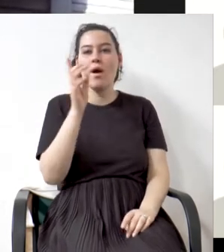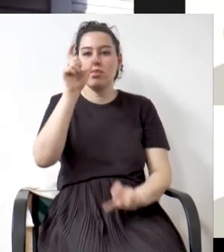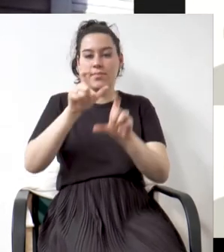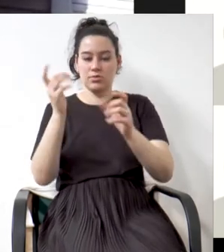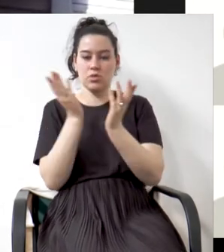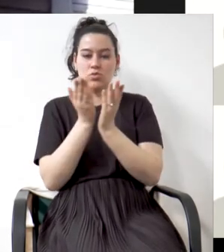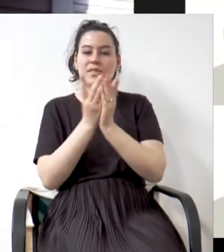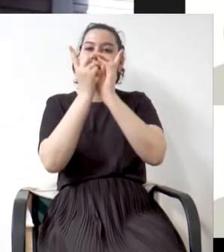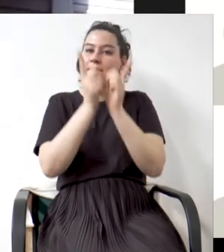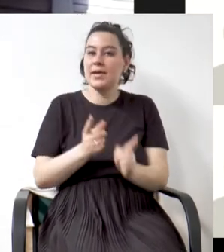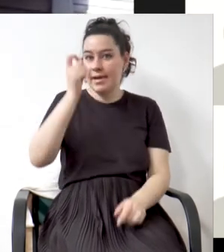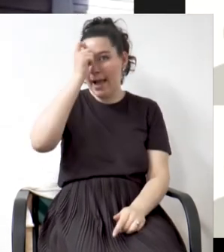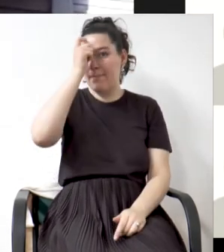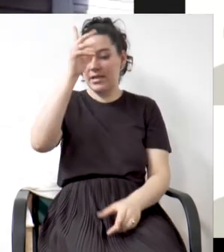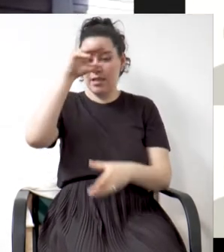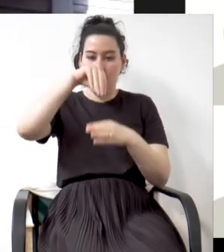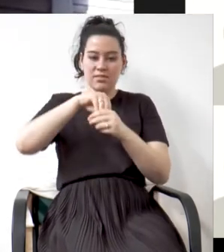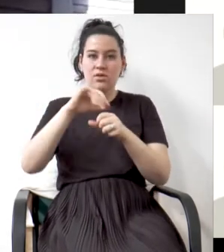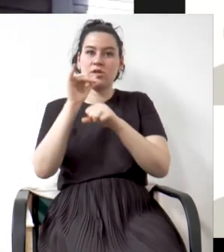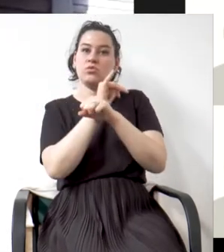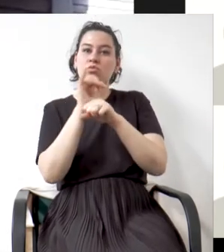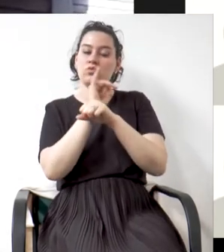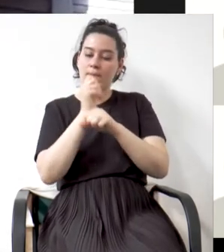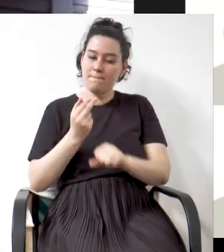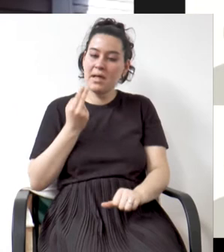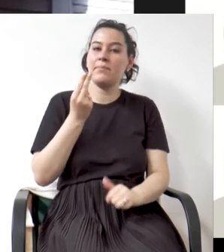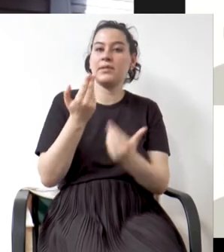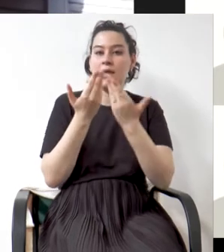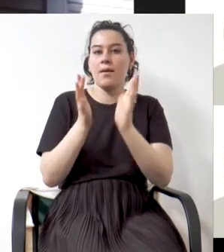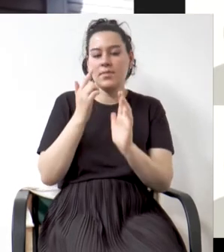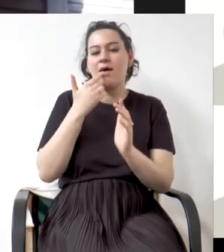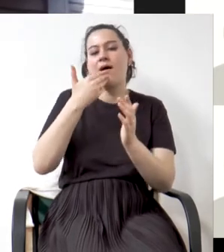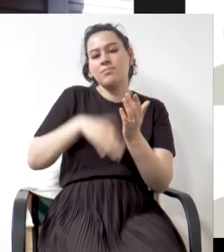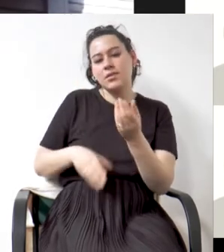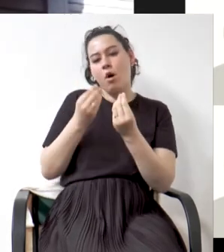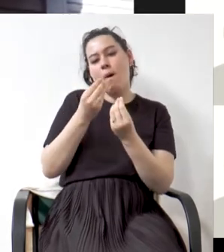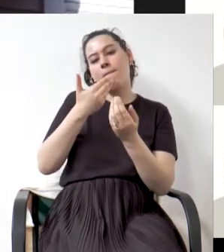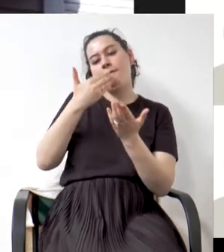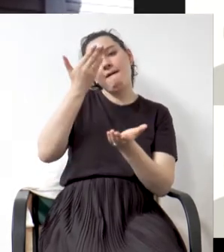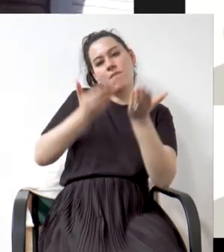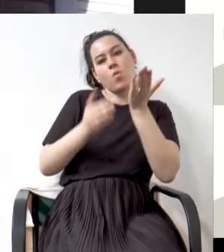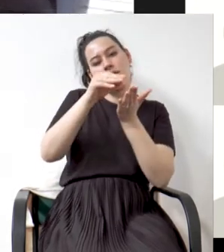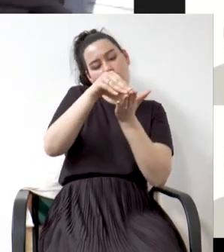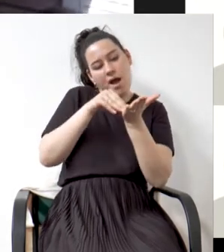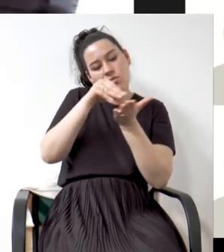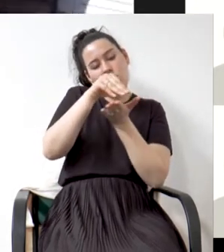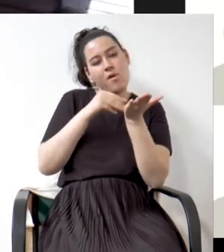también tener las capacidades institucionales que te permitan procesar esos datos y